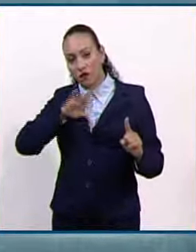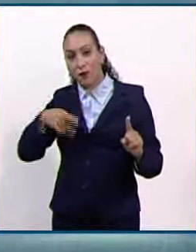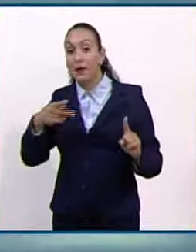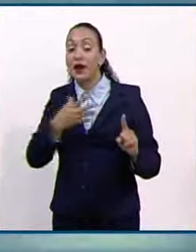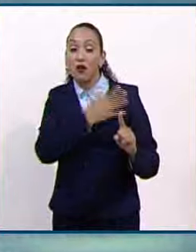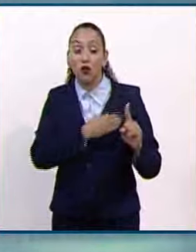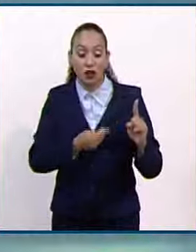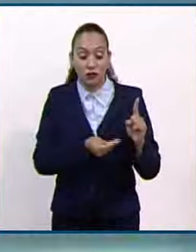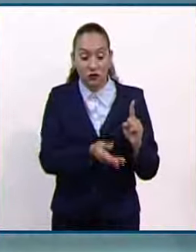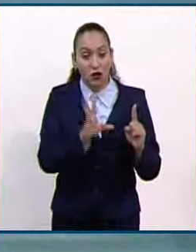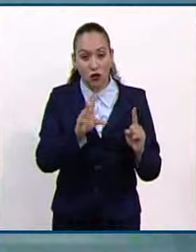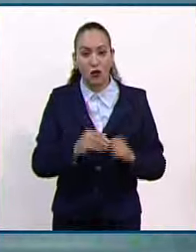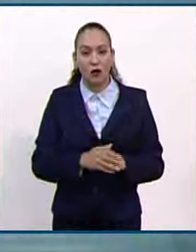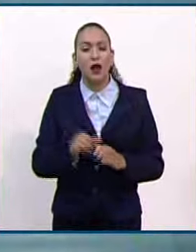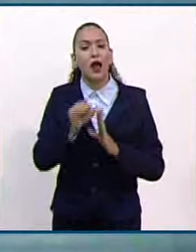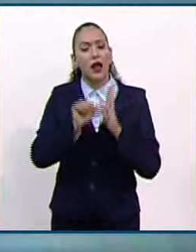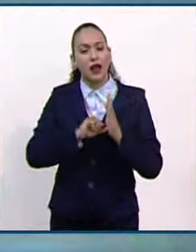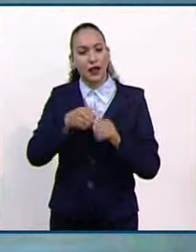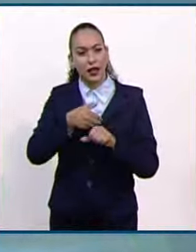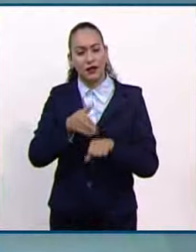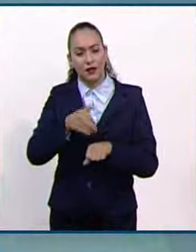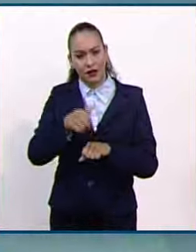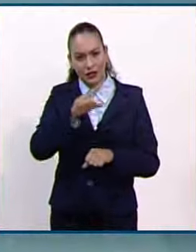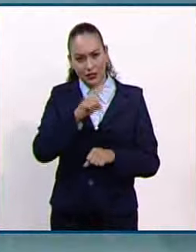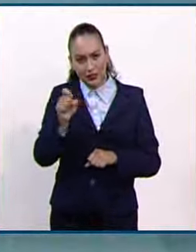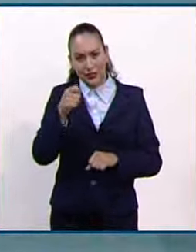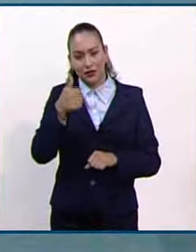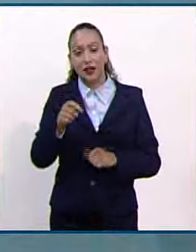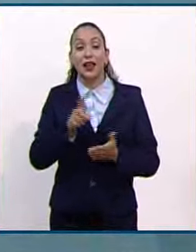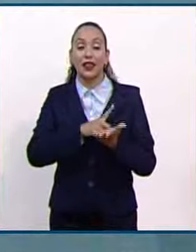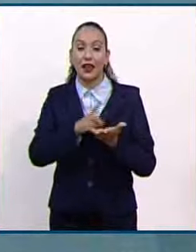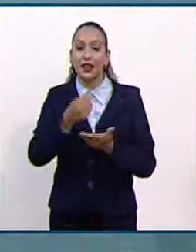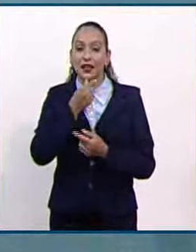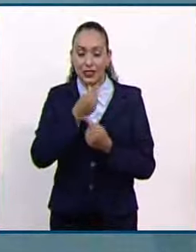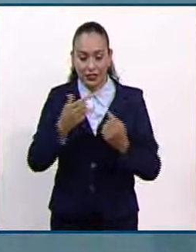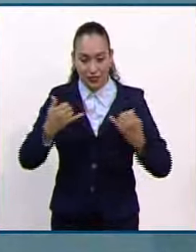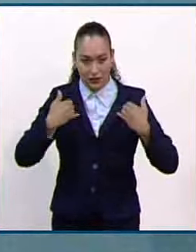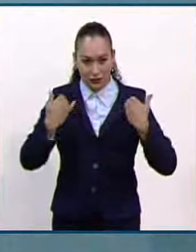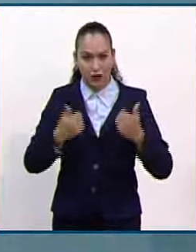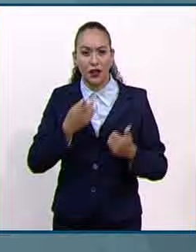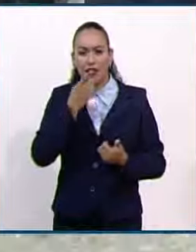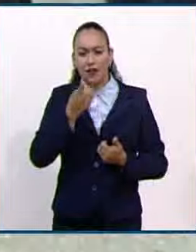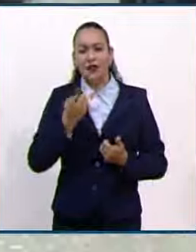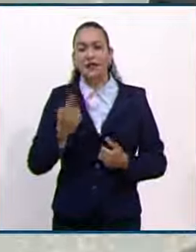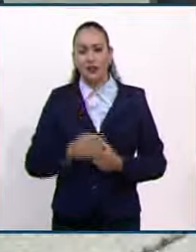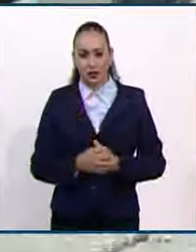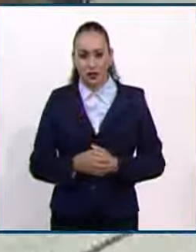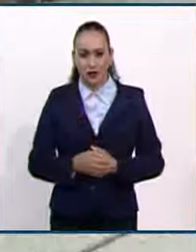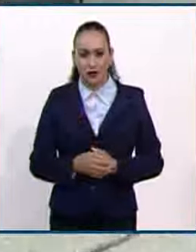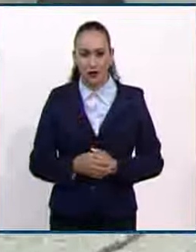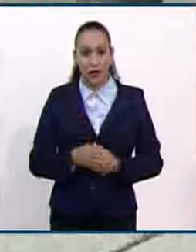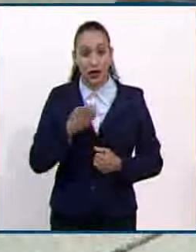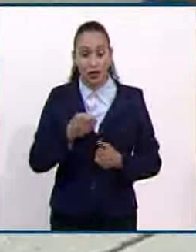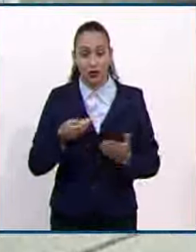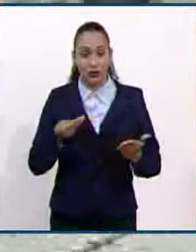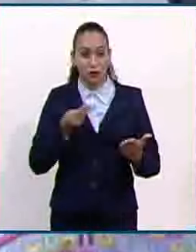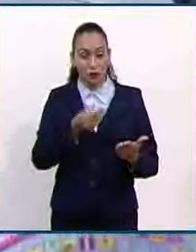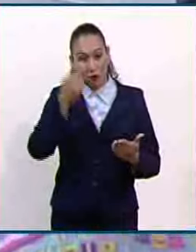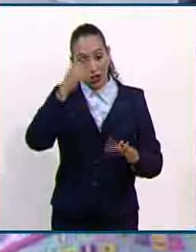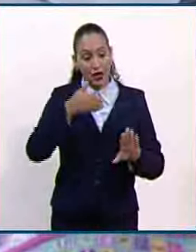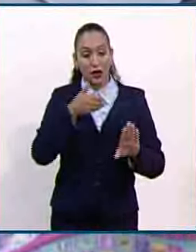edad, ya que el artículo 106 de la Ley General de los Derechos de Niñas, Niños y Adolescentes señala que la prescripción no opera en perjuicio